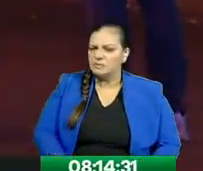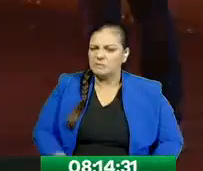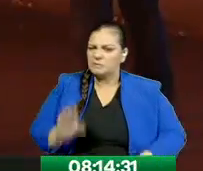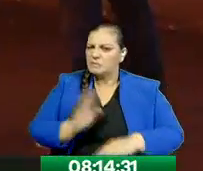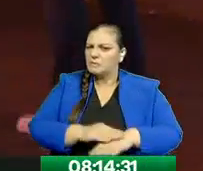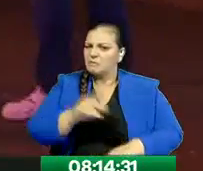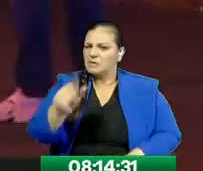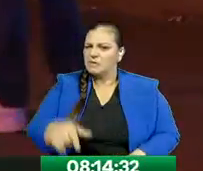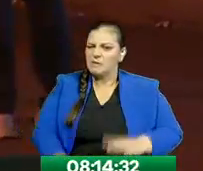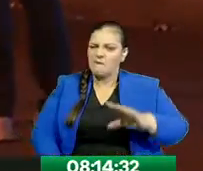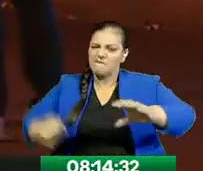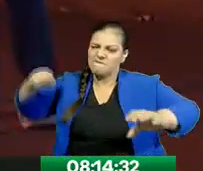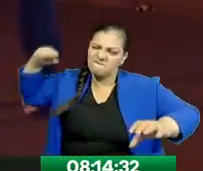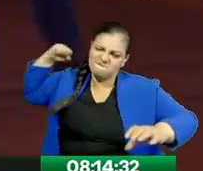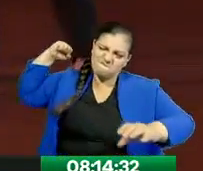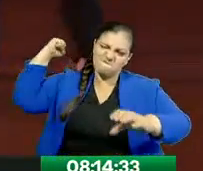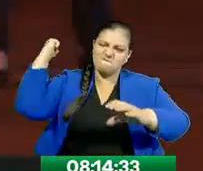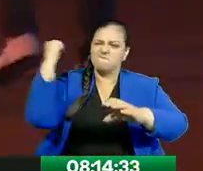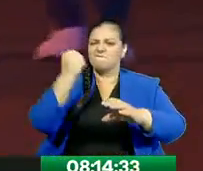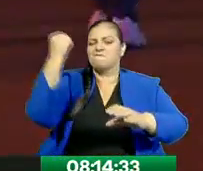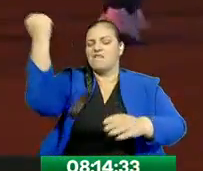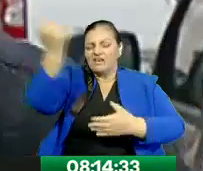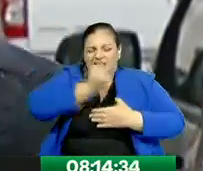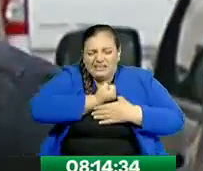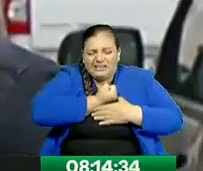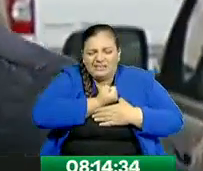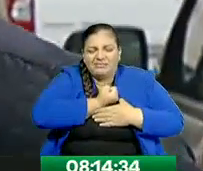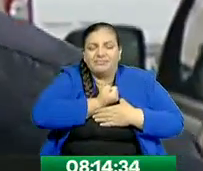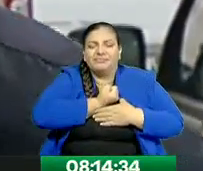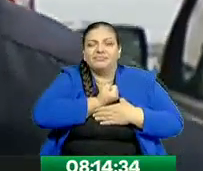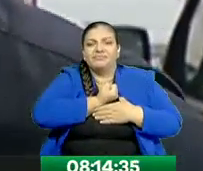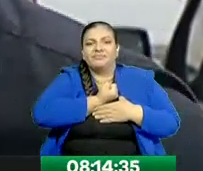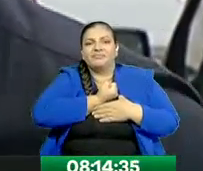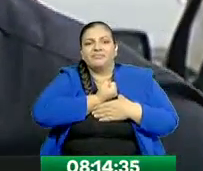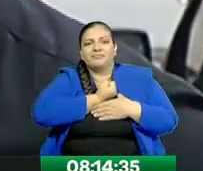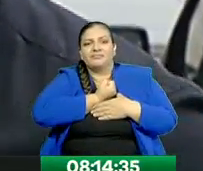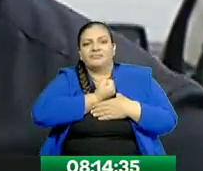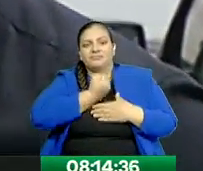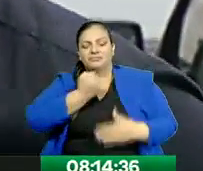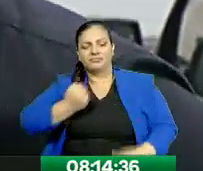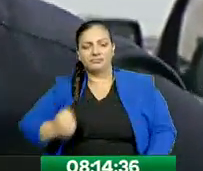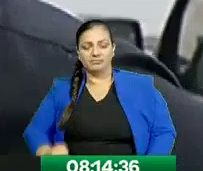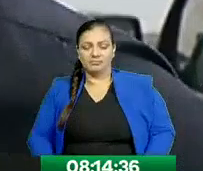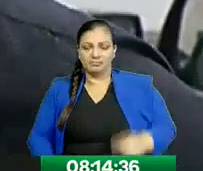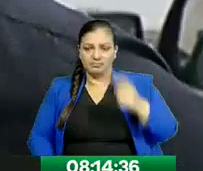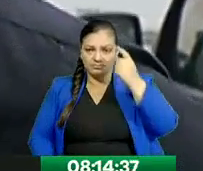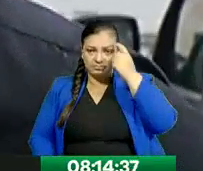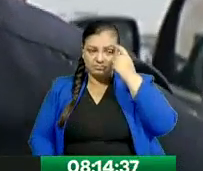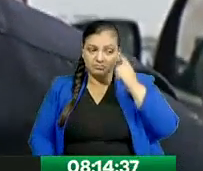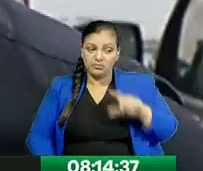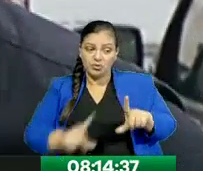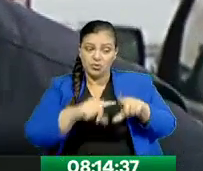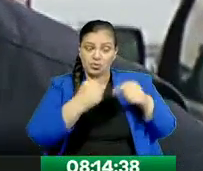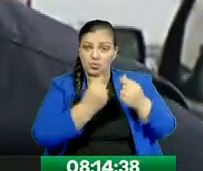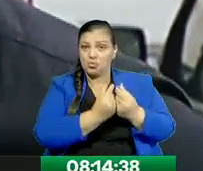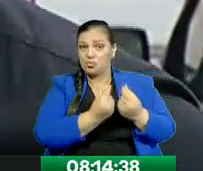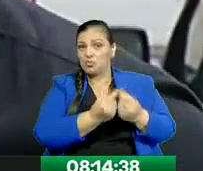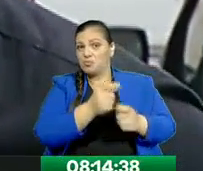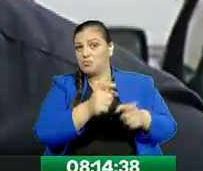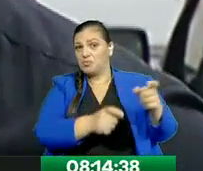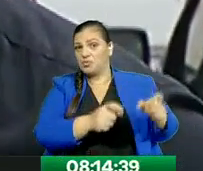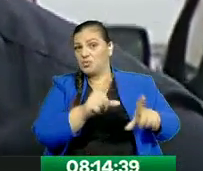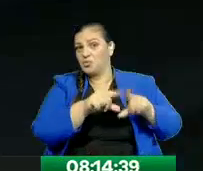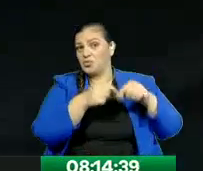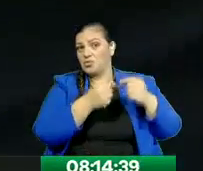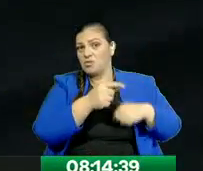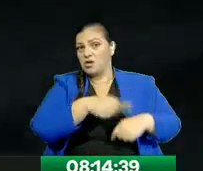causas, aparentemente, una bicicleta. Pero sabemos que había tenido inconvenientes con otro grupo de personas y que también existiría de por medio